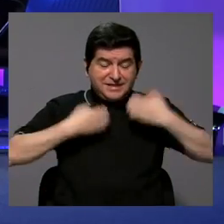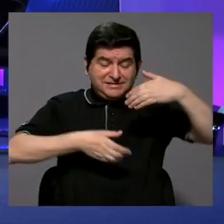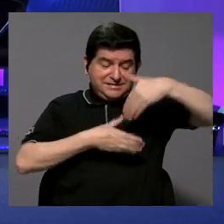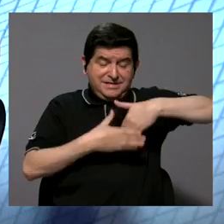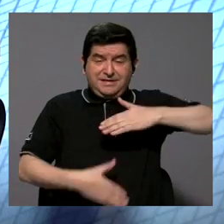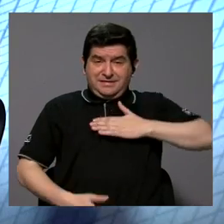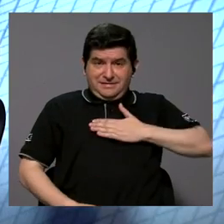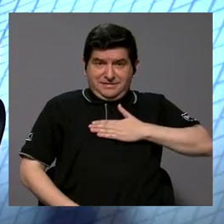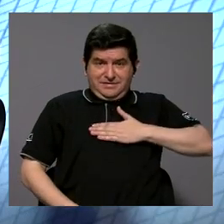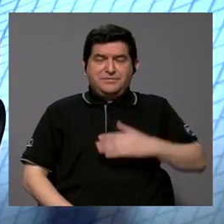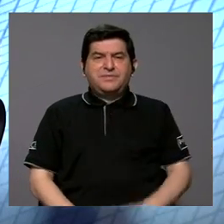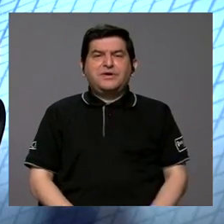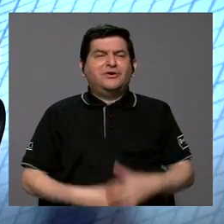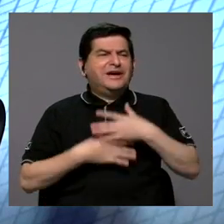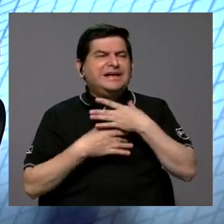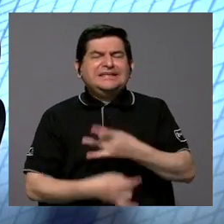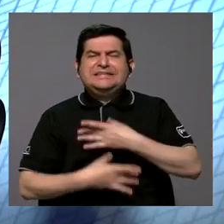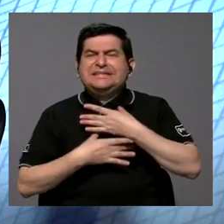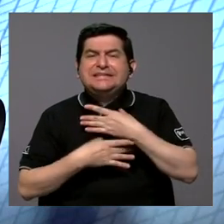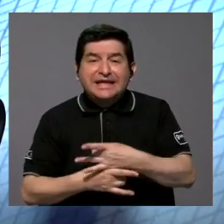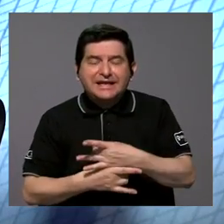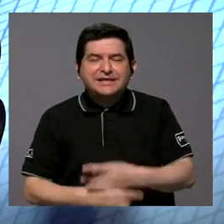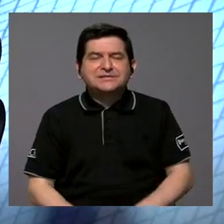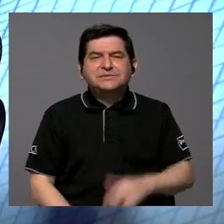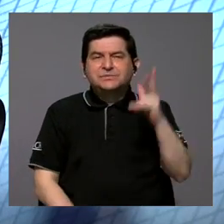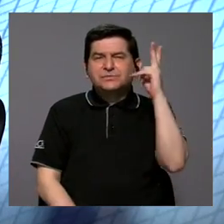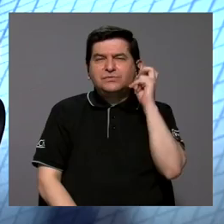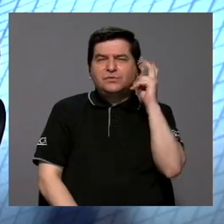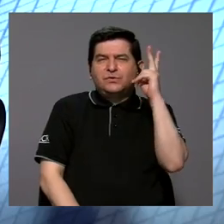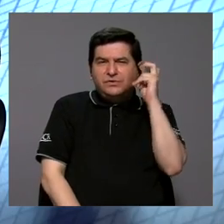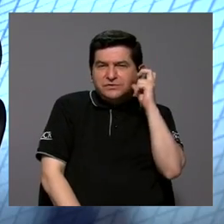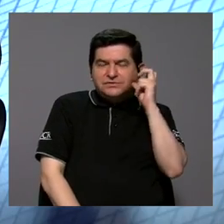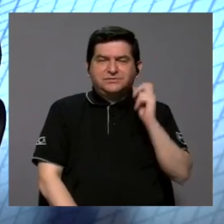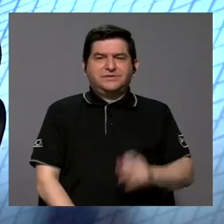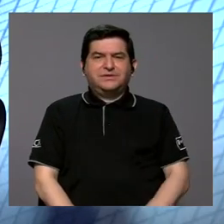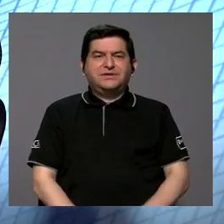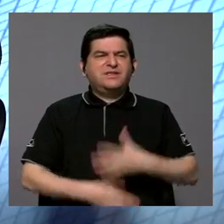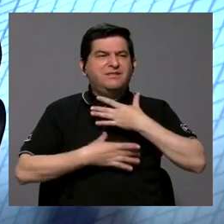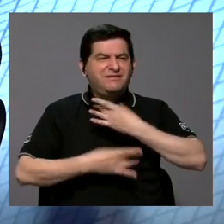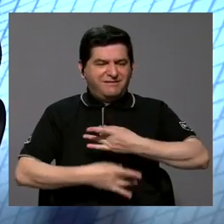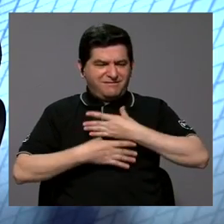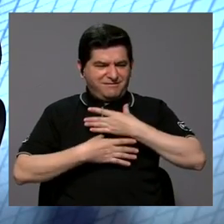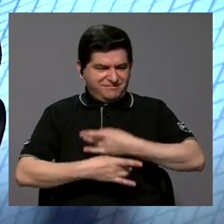de mí, un interés por el sonido, un interés